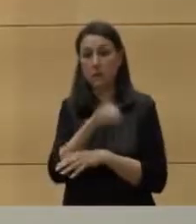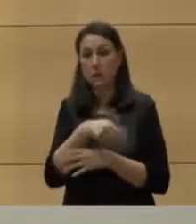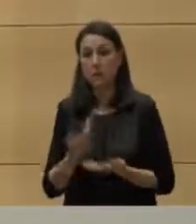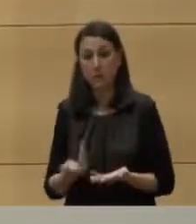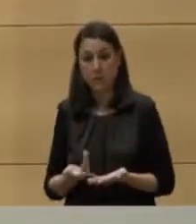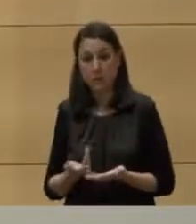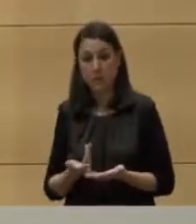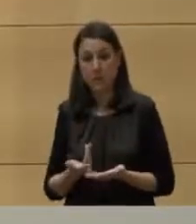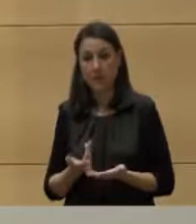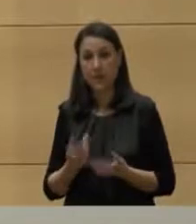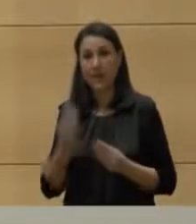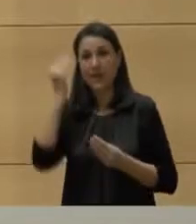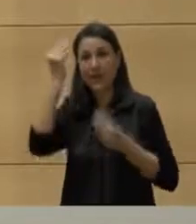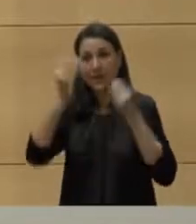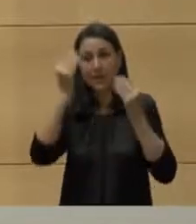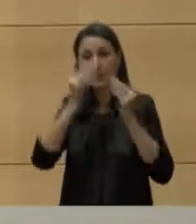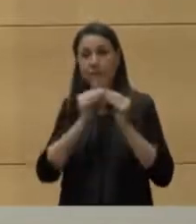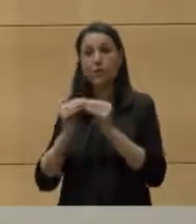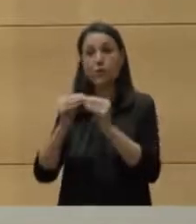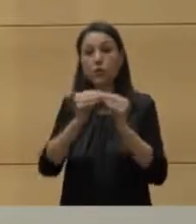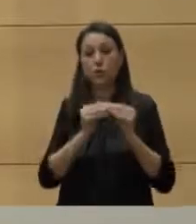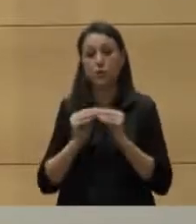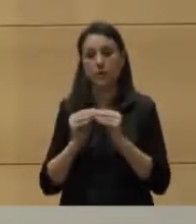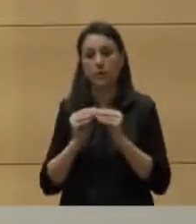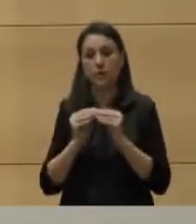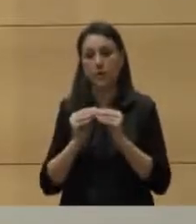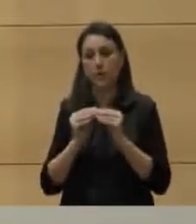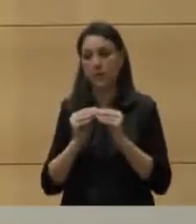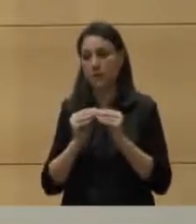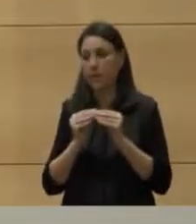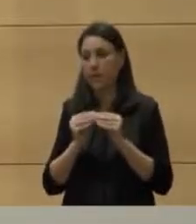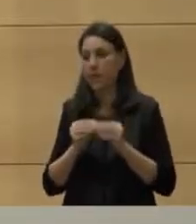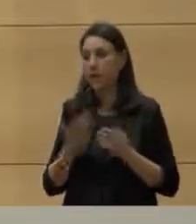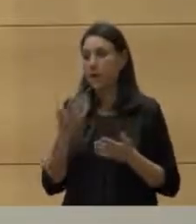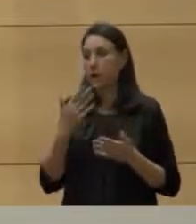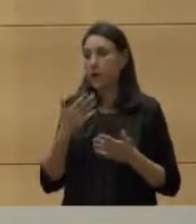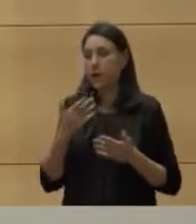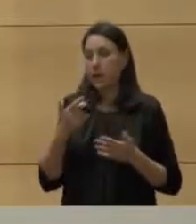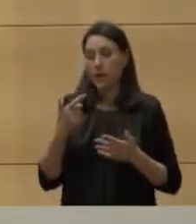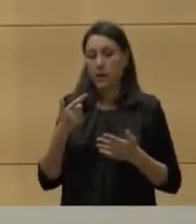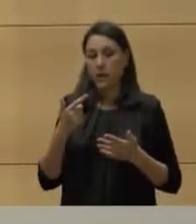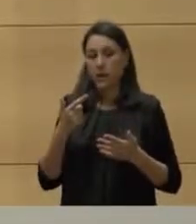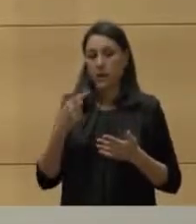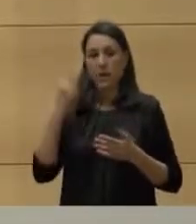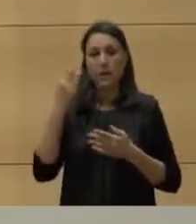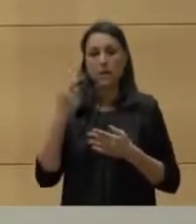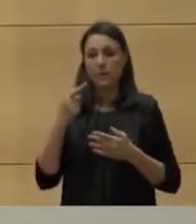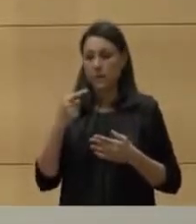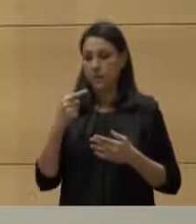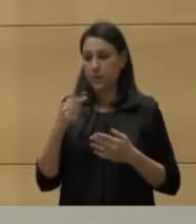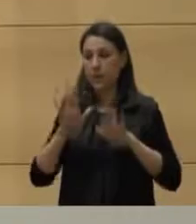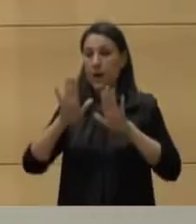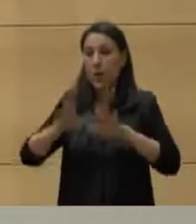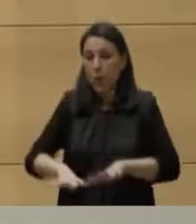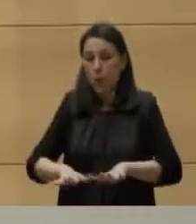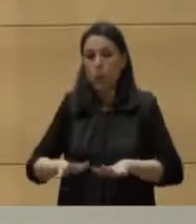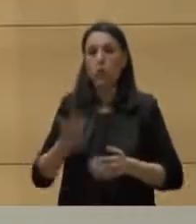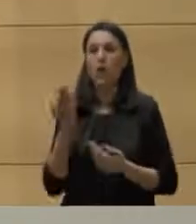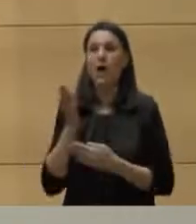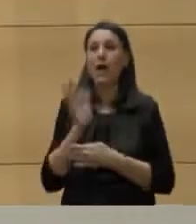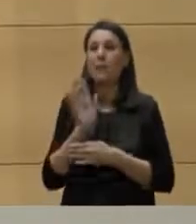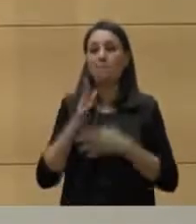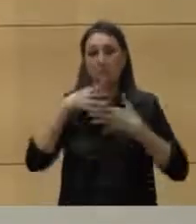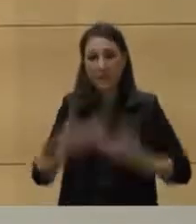la hegemonía del pensamiento único. El culto al presente en detrimento del futuro. Una